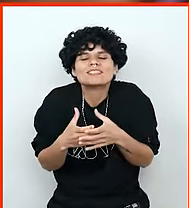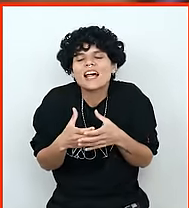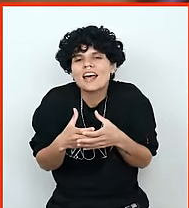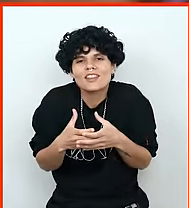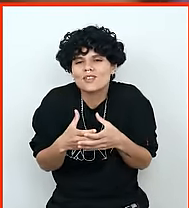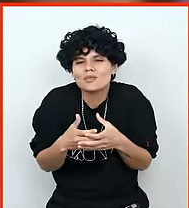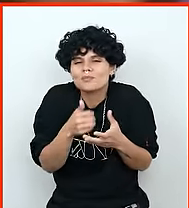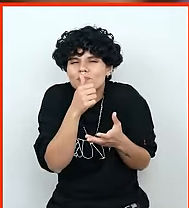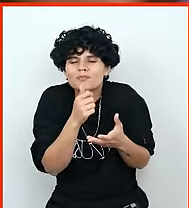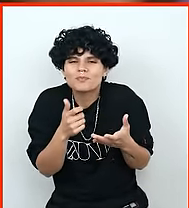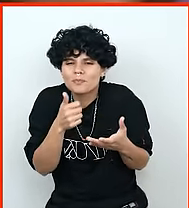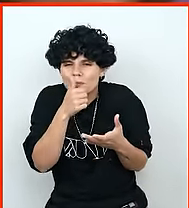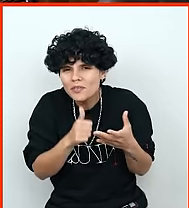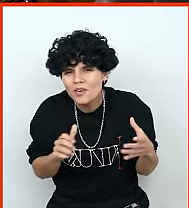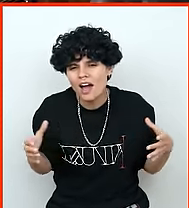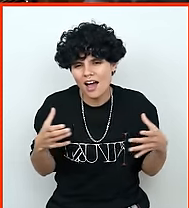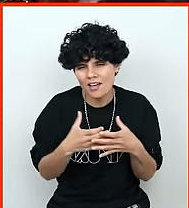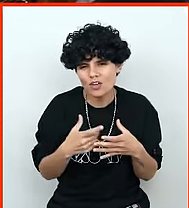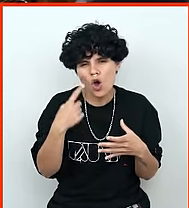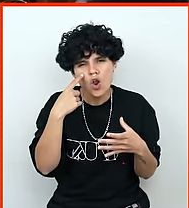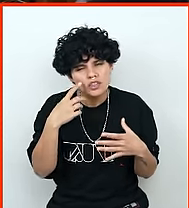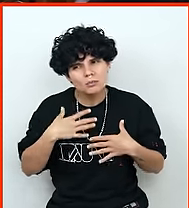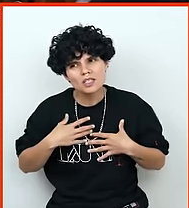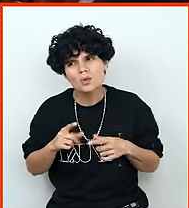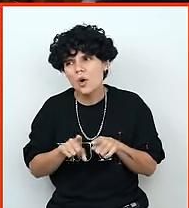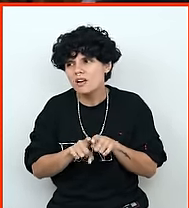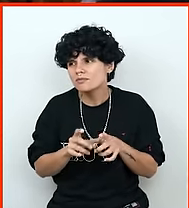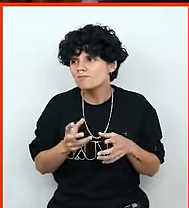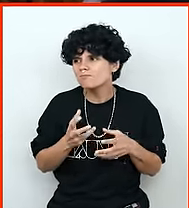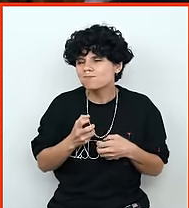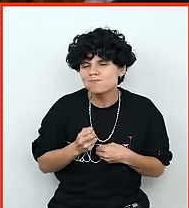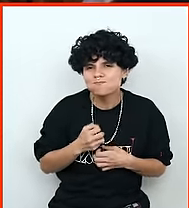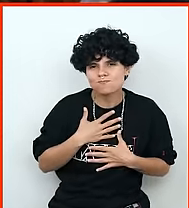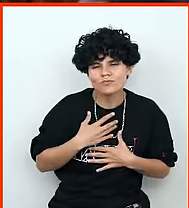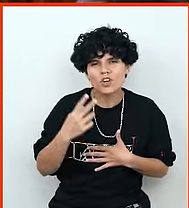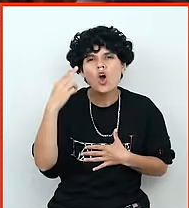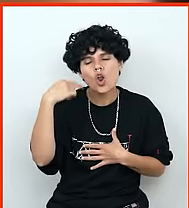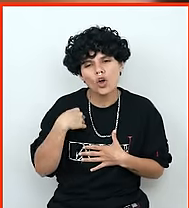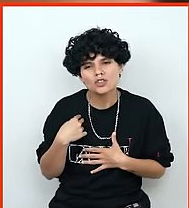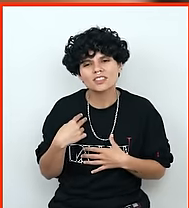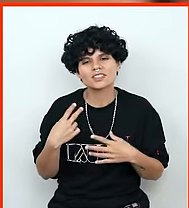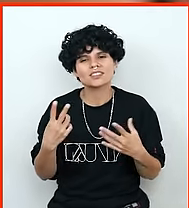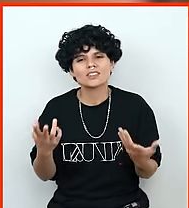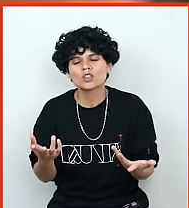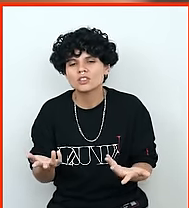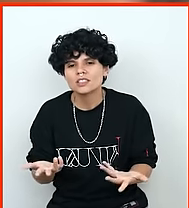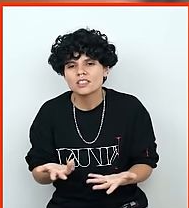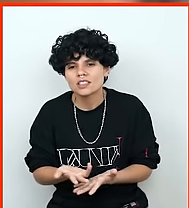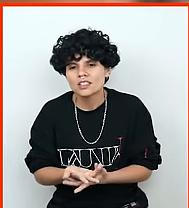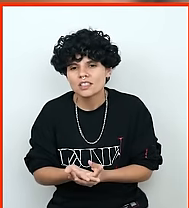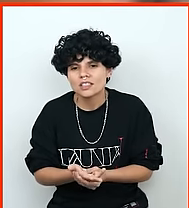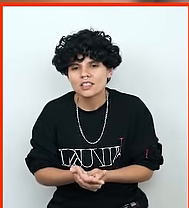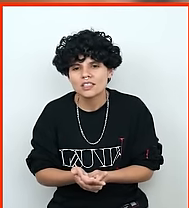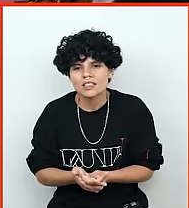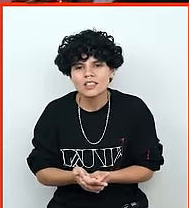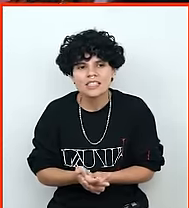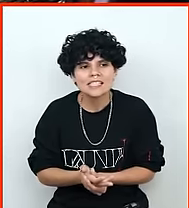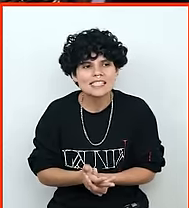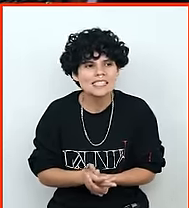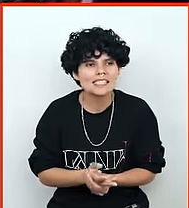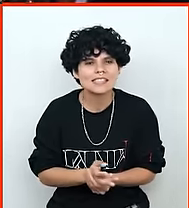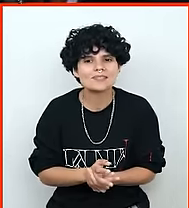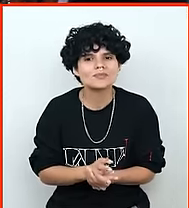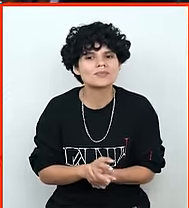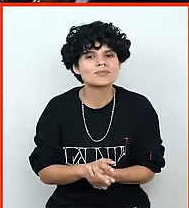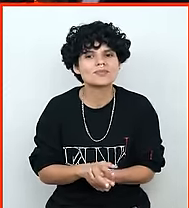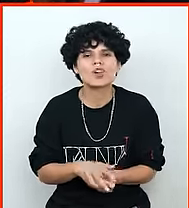como que mis amigos que tengo como que me cachan y cachan cuál es mi onda, entonces como que no tengo mucha gente que entre o se